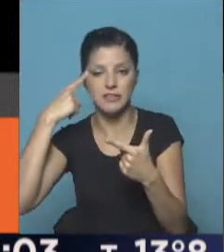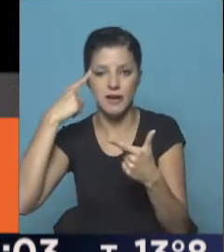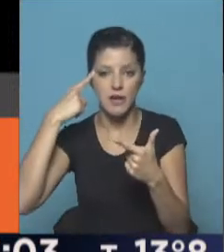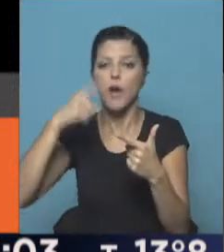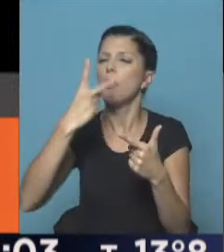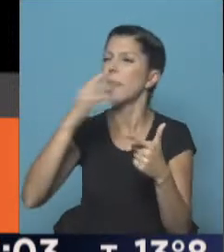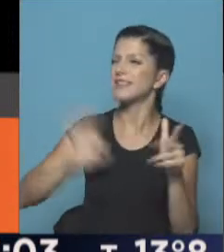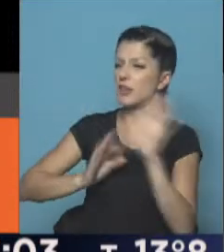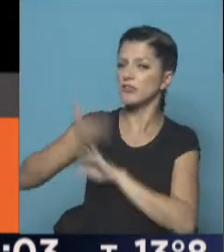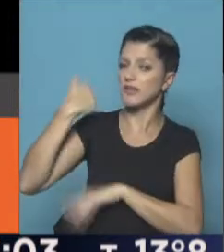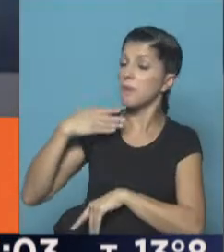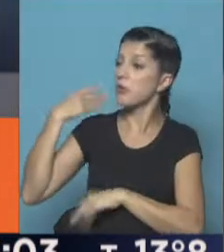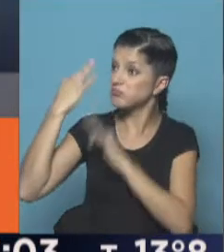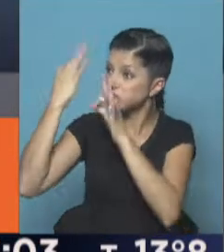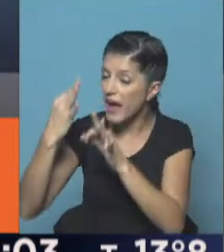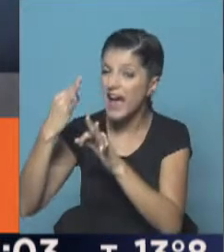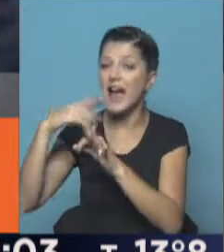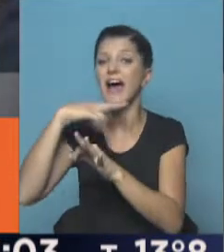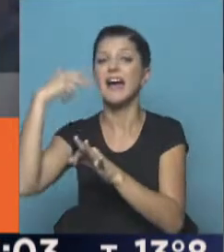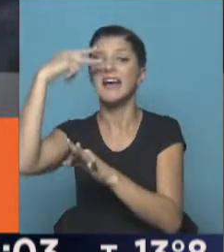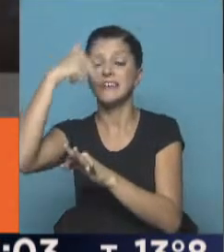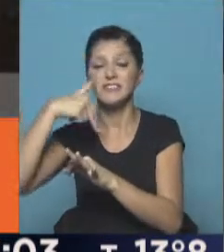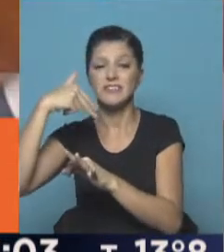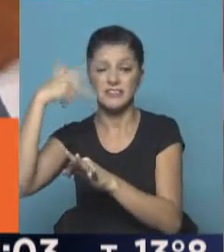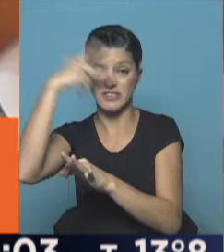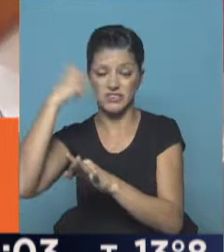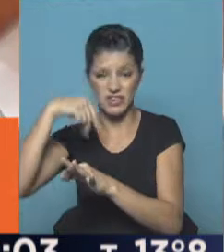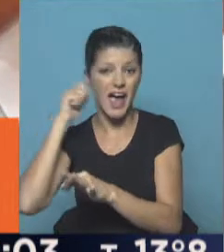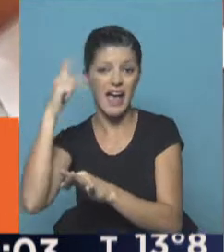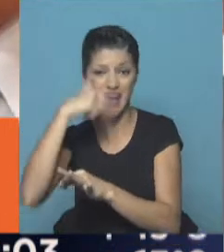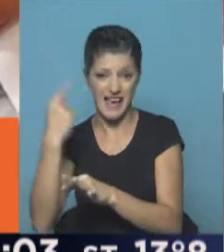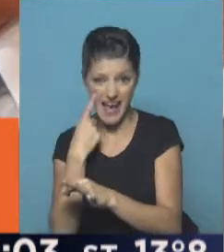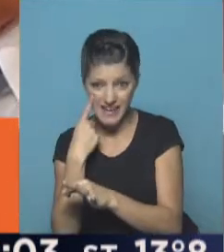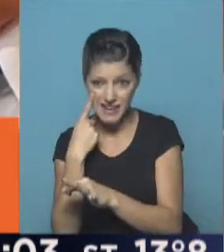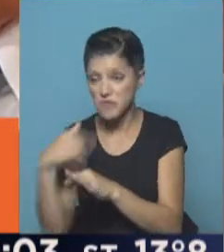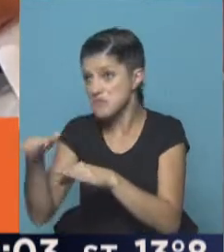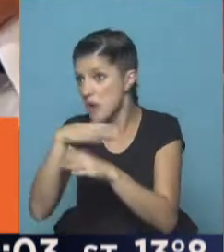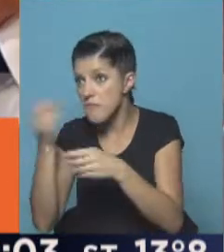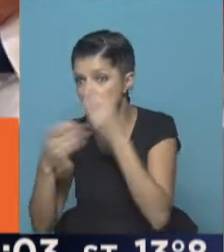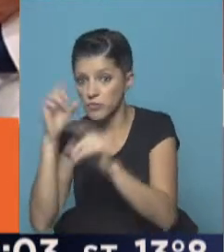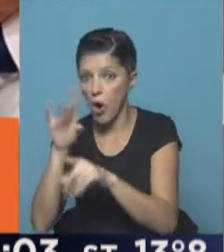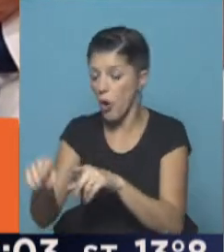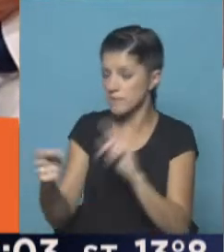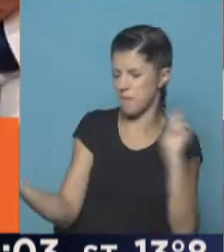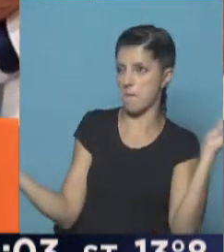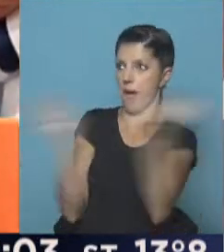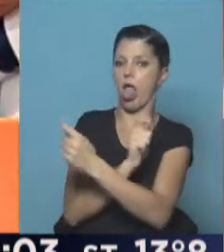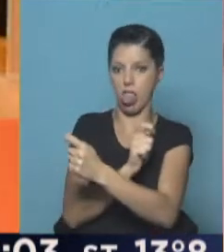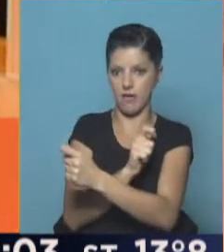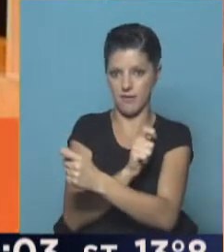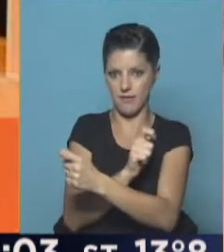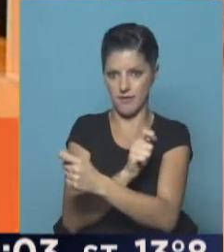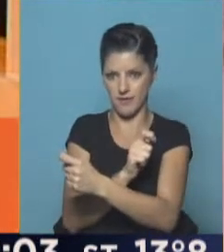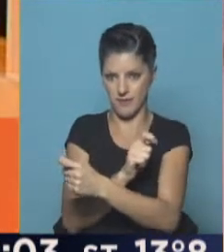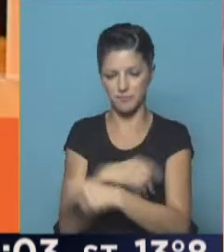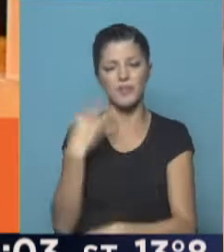encontraba con un hermoso arrozal. ¿Sí? Hoy se encuentra con el futuro del mundo, parece Blade Runner en versión oriental. Entonces, entender que